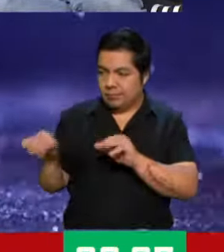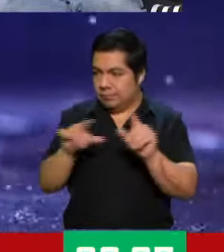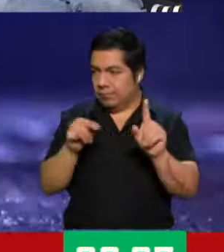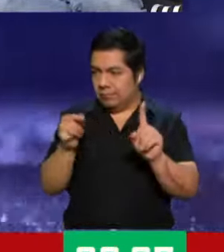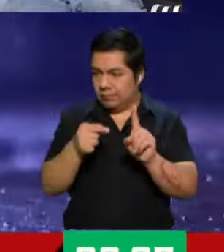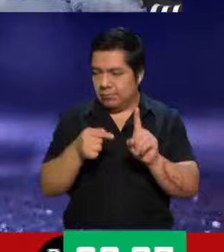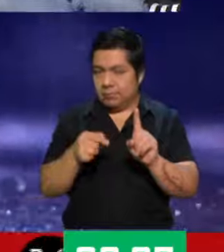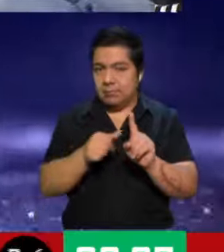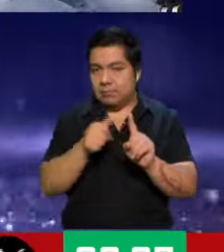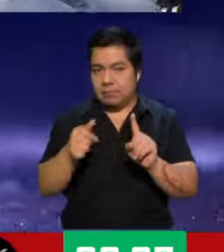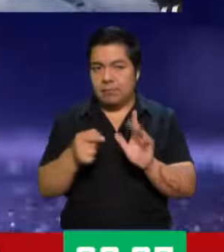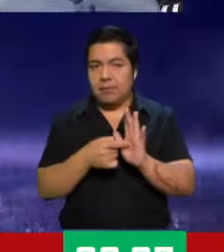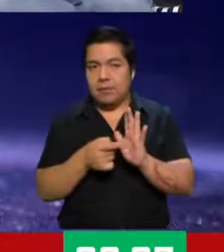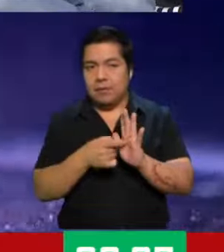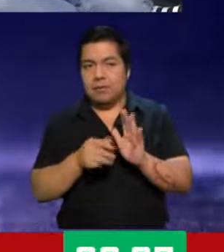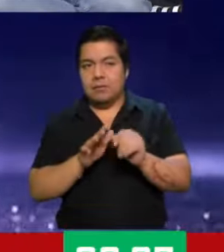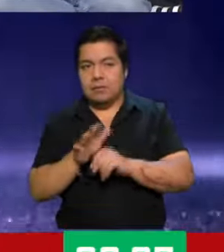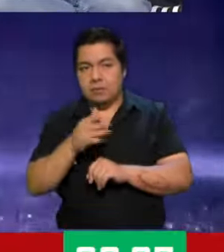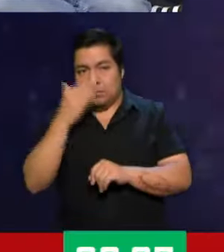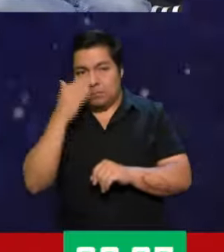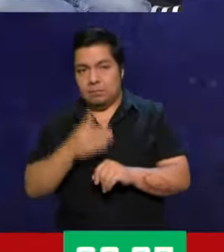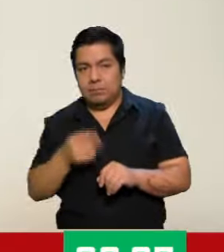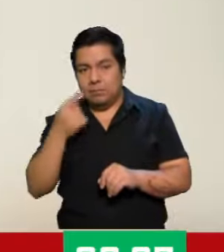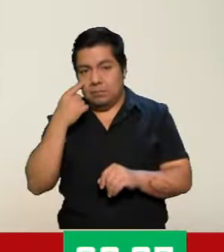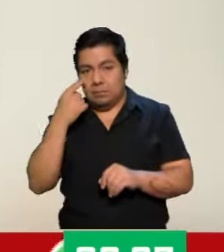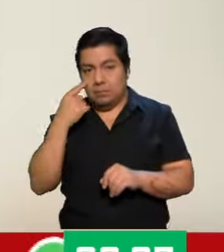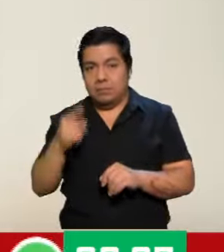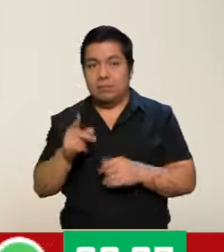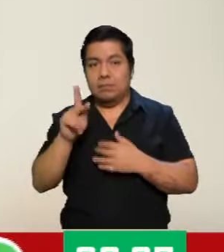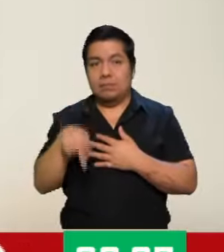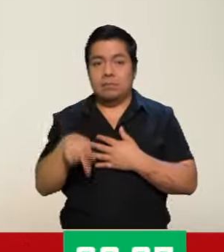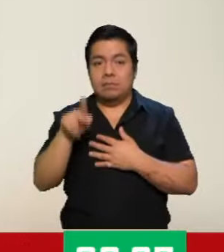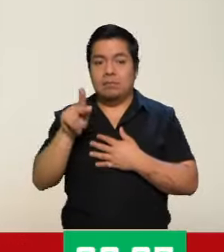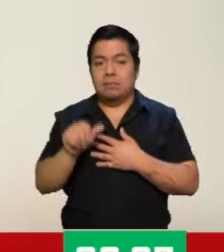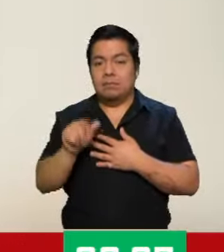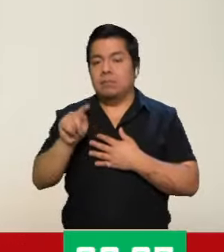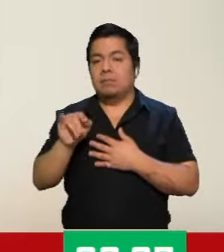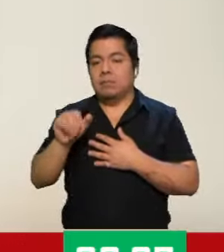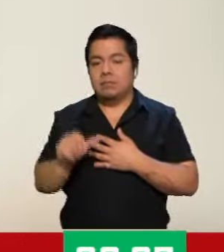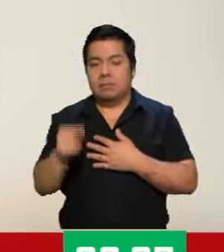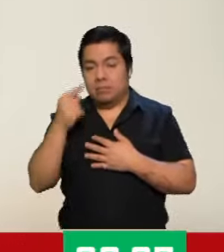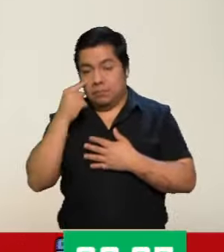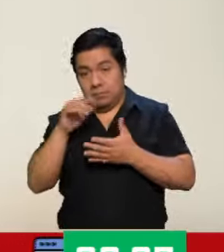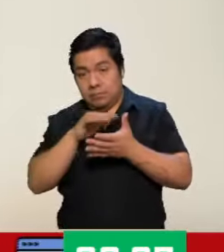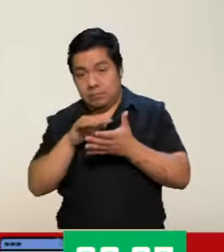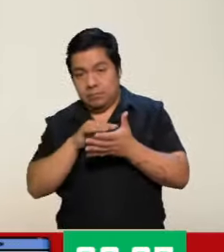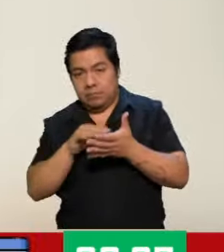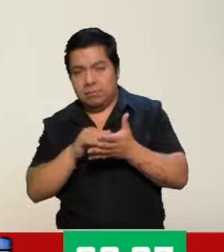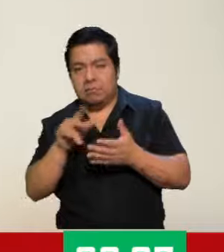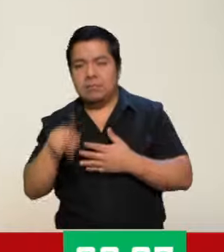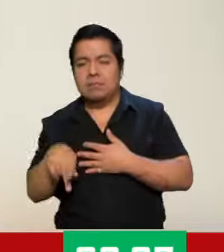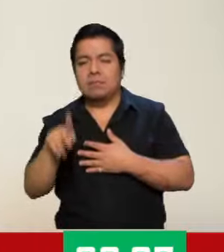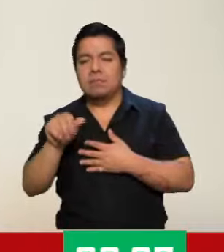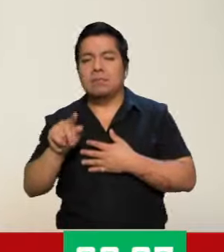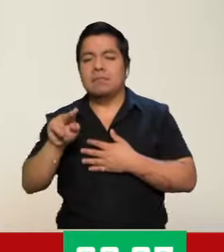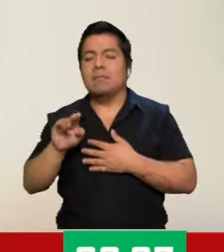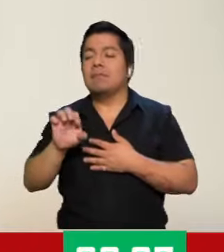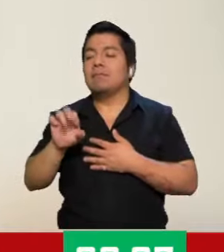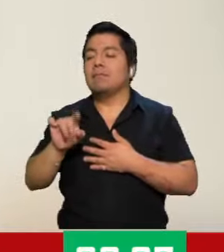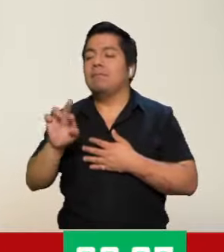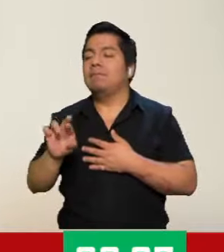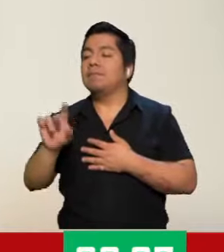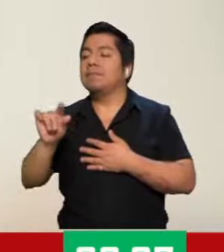tengo, esa es la nota, y como ustedes pueden ver... Ahí está. Sí. Katia se llama, léale. Katia Echezarreta,